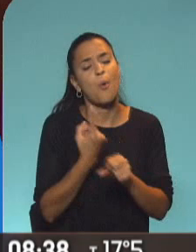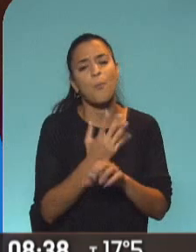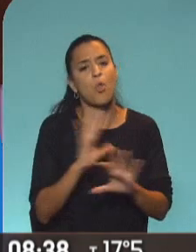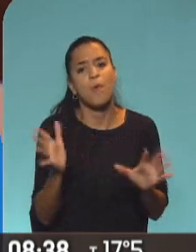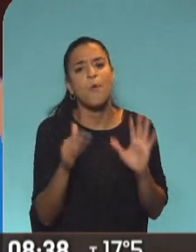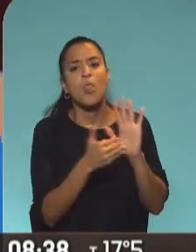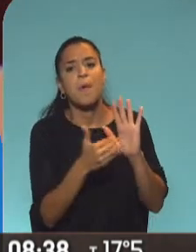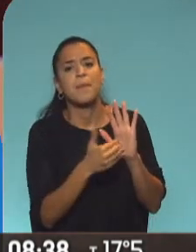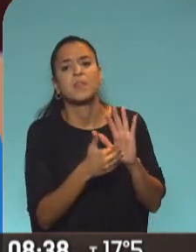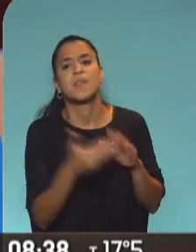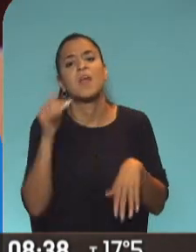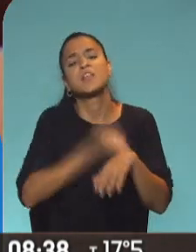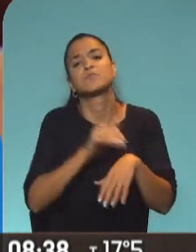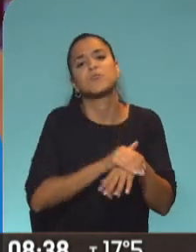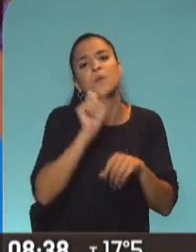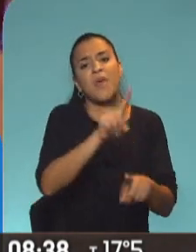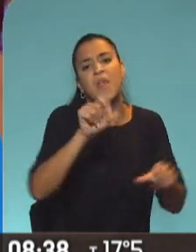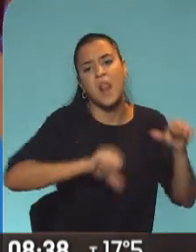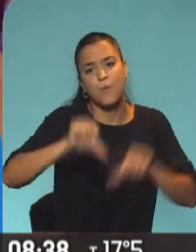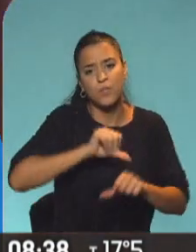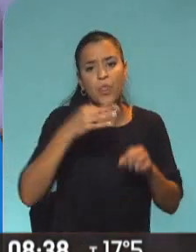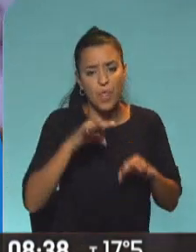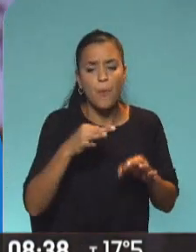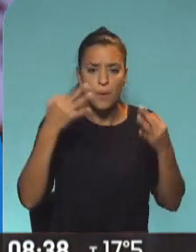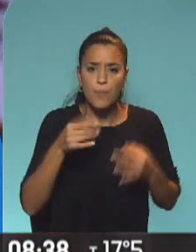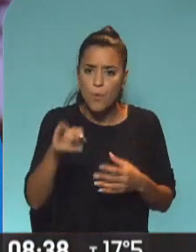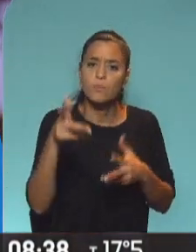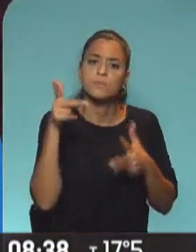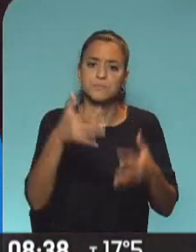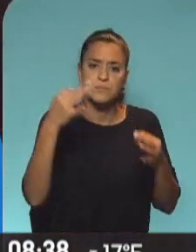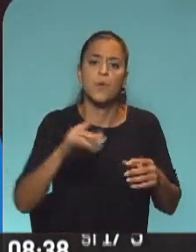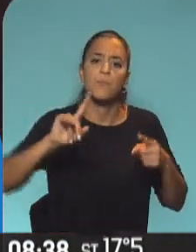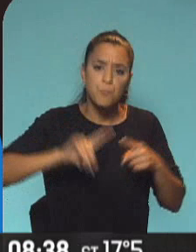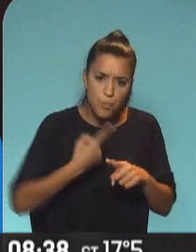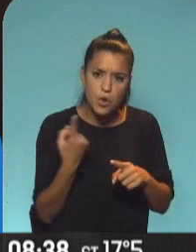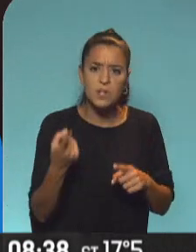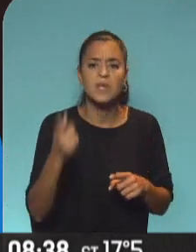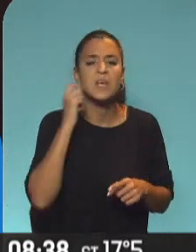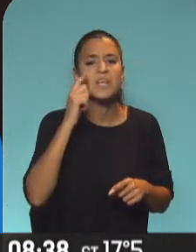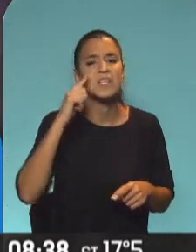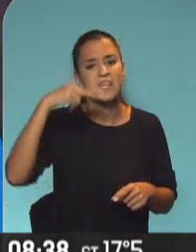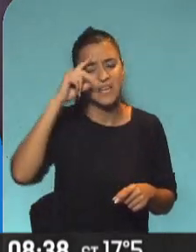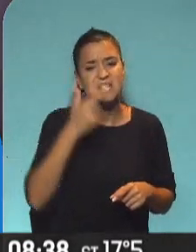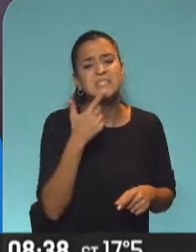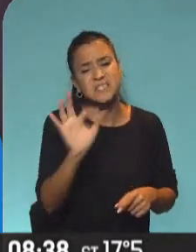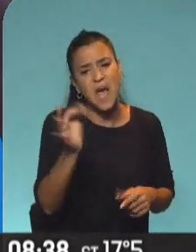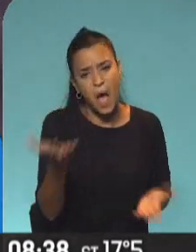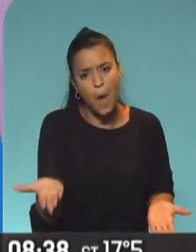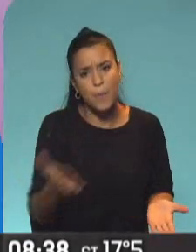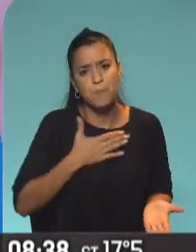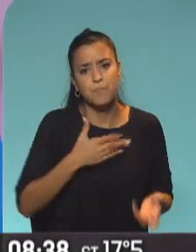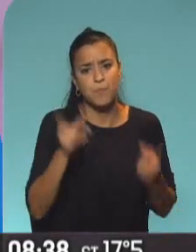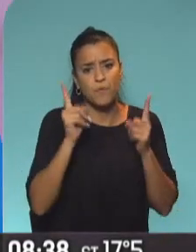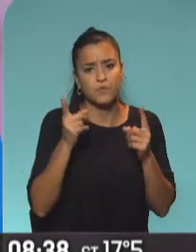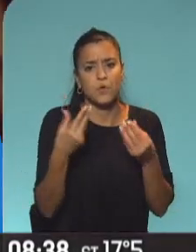dependiendo del compromiso, entre comillas, de los laboratorios. Hay que aplicar, como decís bien vos, las políticas, que quien lo sabe, esto lo tienes, fue mi profesor y